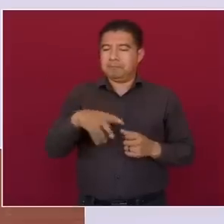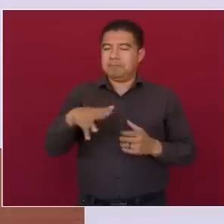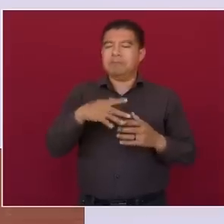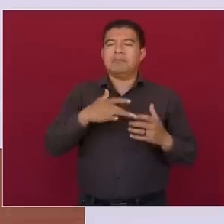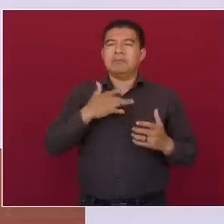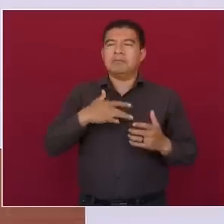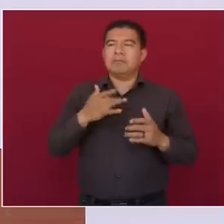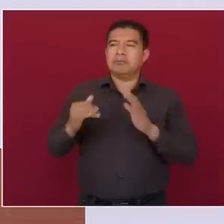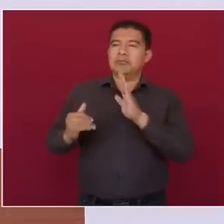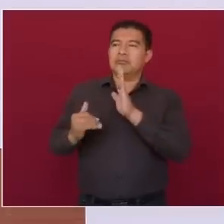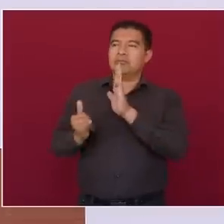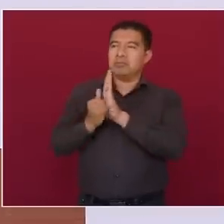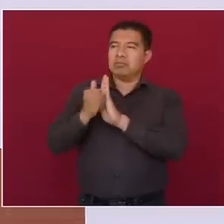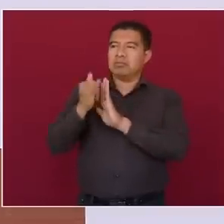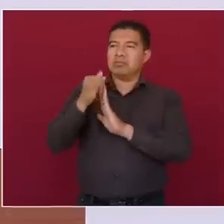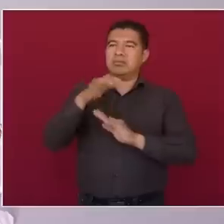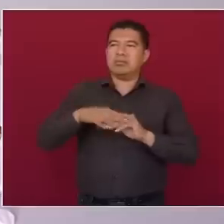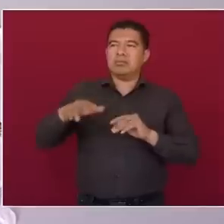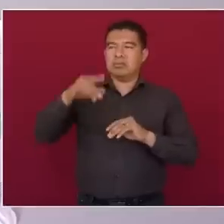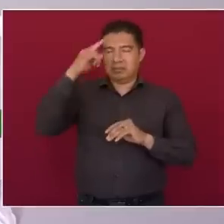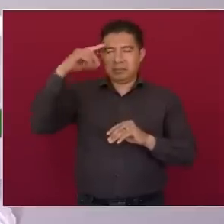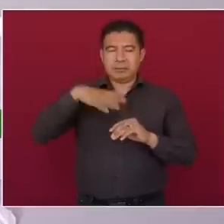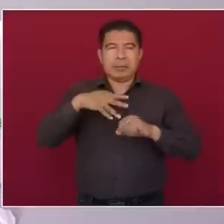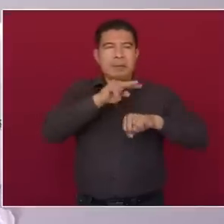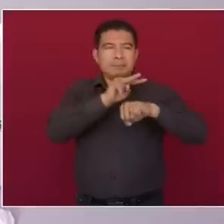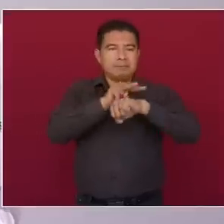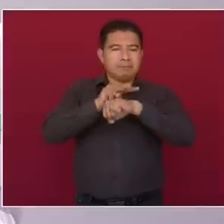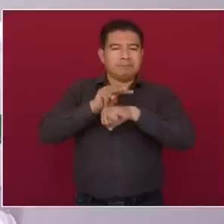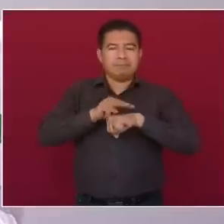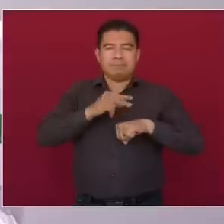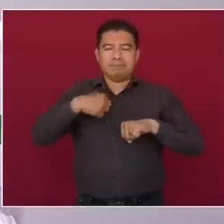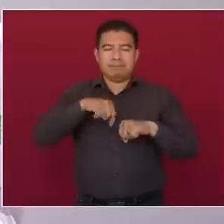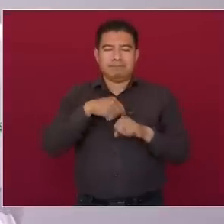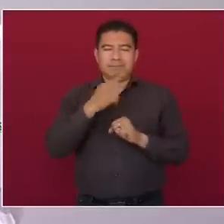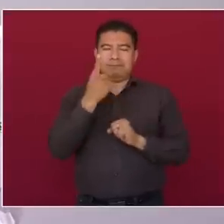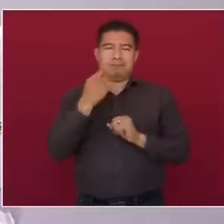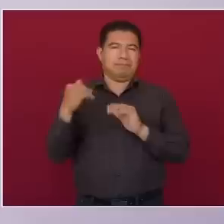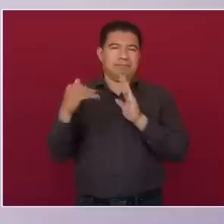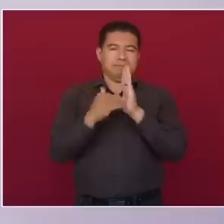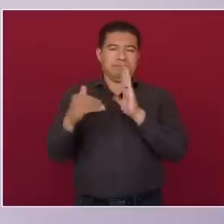supervisar esta obra. Hasta la fecha tiene